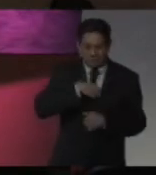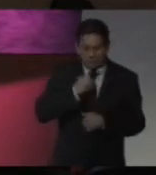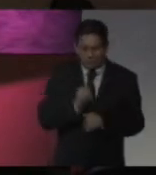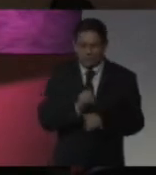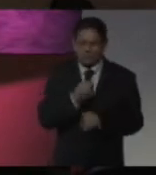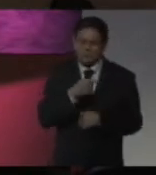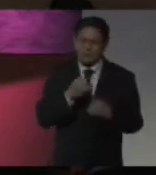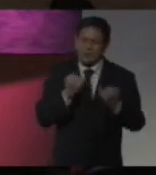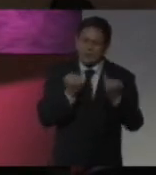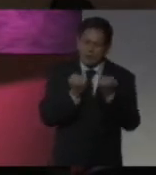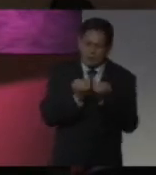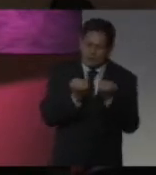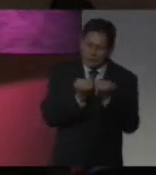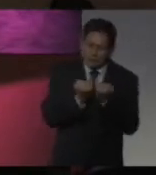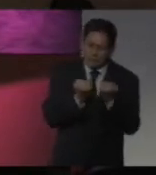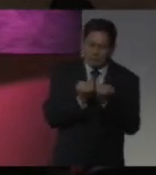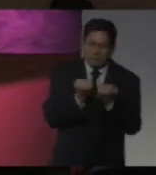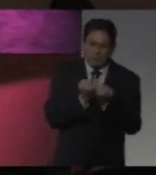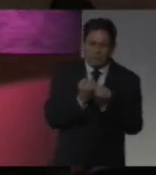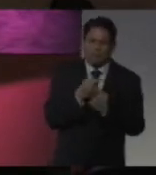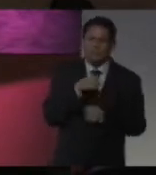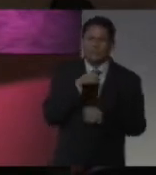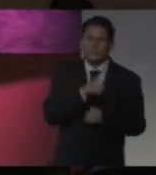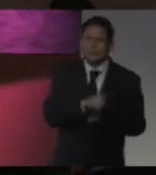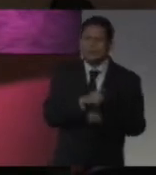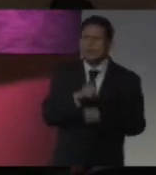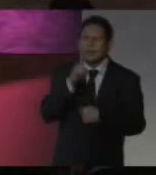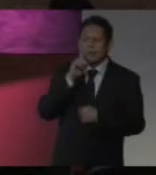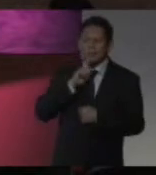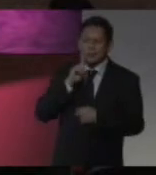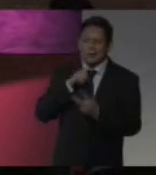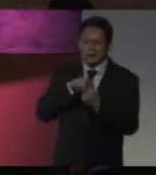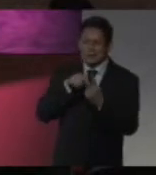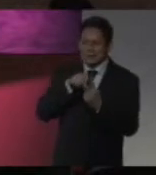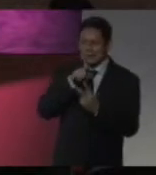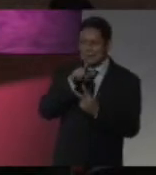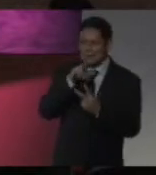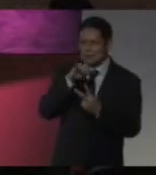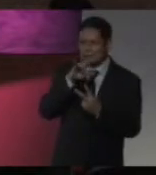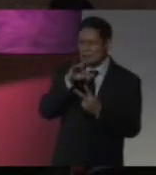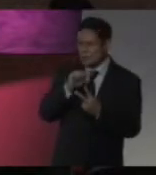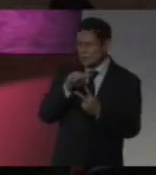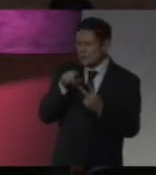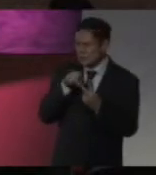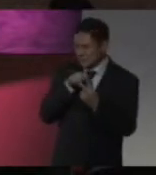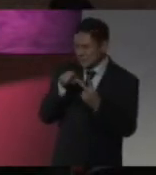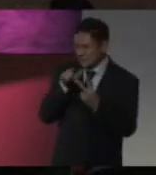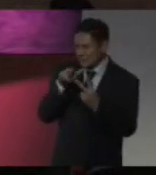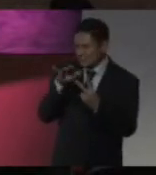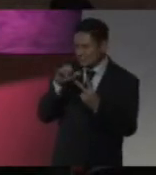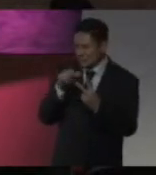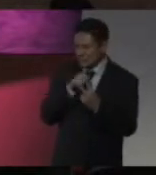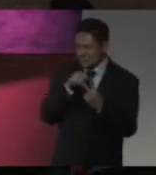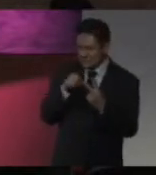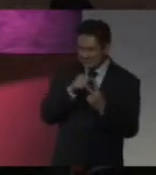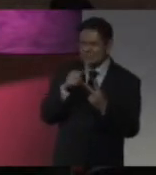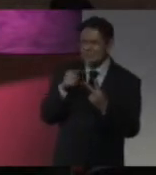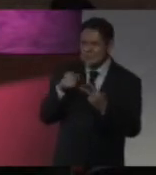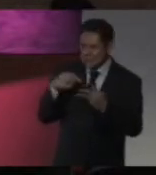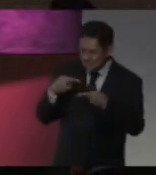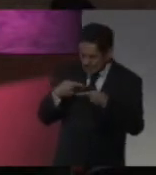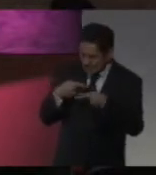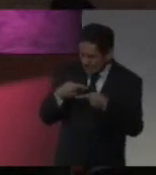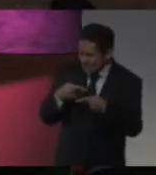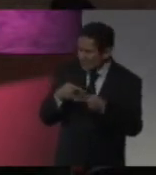afecto también. Un agradecimiento profundo a las dos colegas, Lucía Melgar y la otra colega Lucía, que no me acuerdo